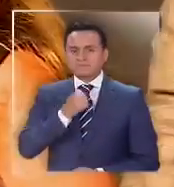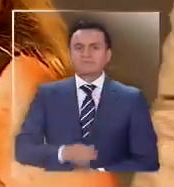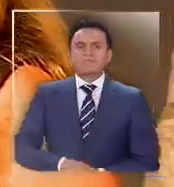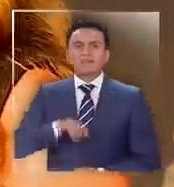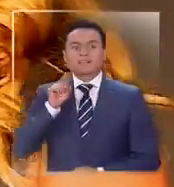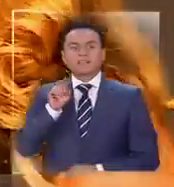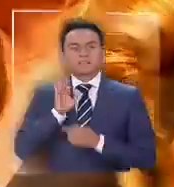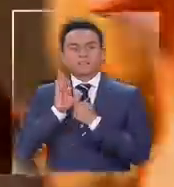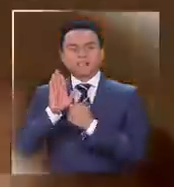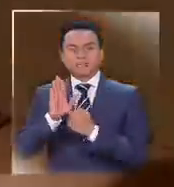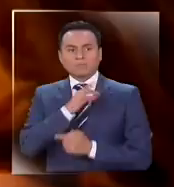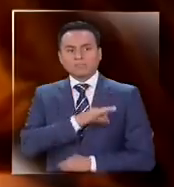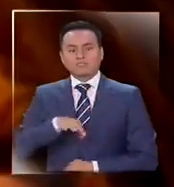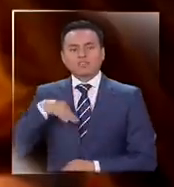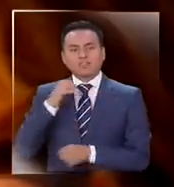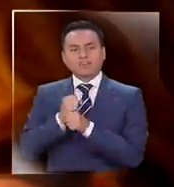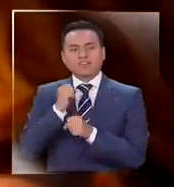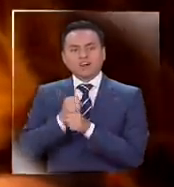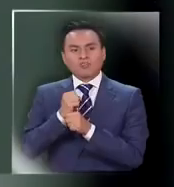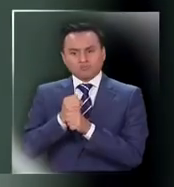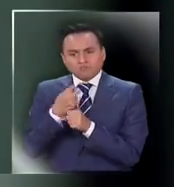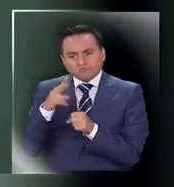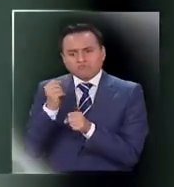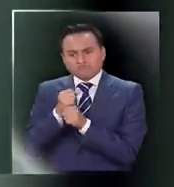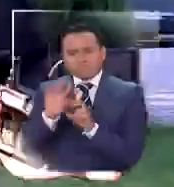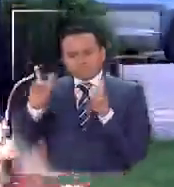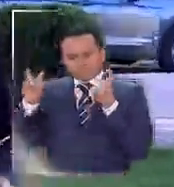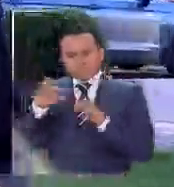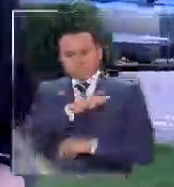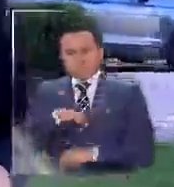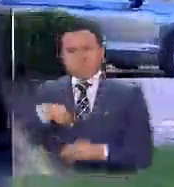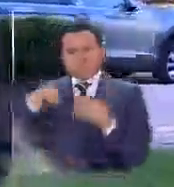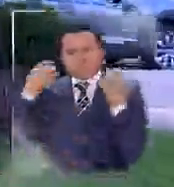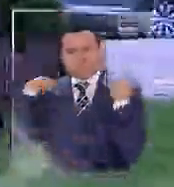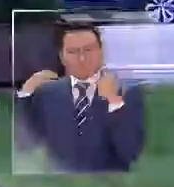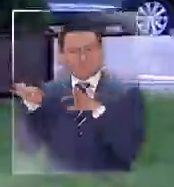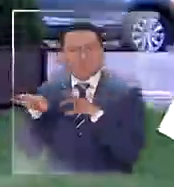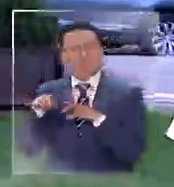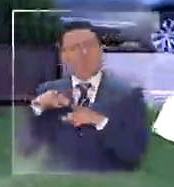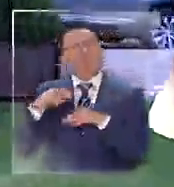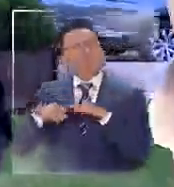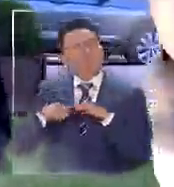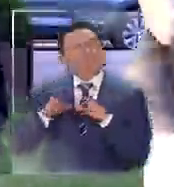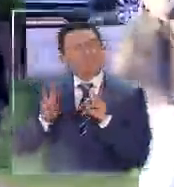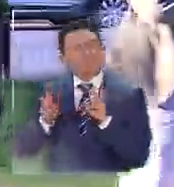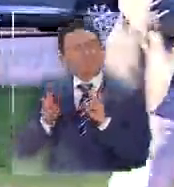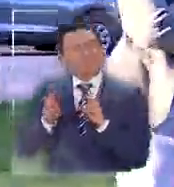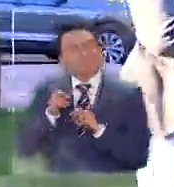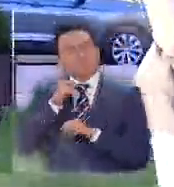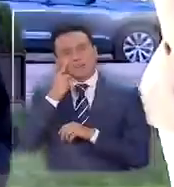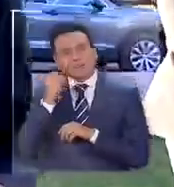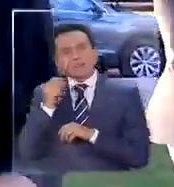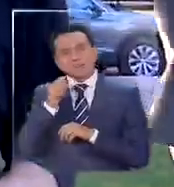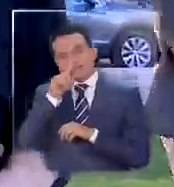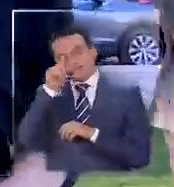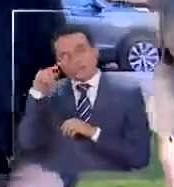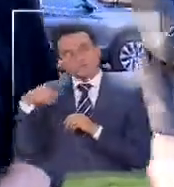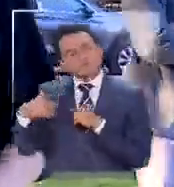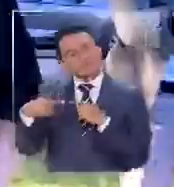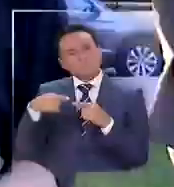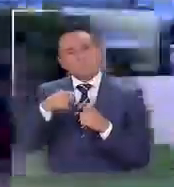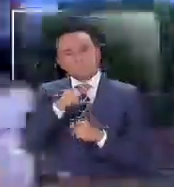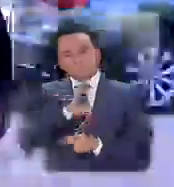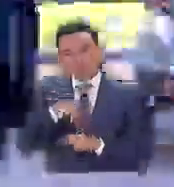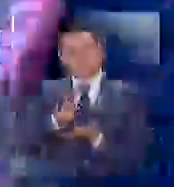Aquí le mostramos al ministro del trabajo en el trabajo de ministro. Así parte un día tradicional del ministro. La verdad que parte